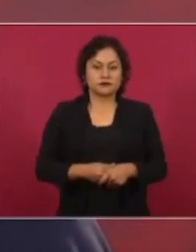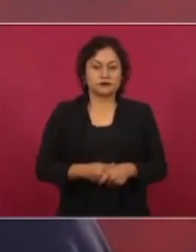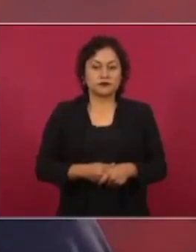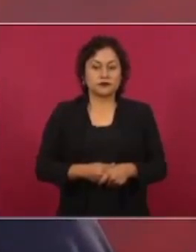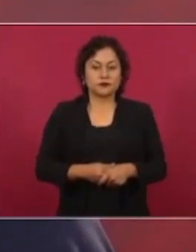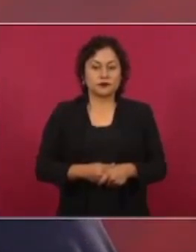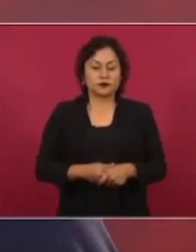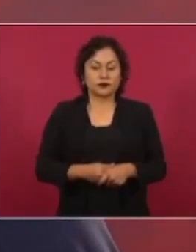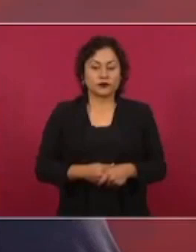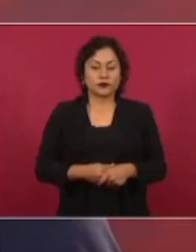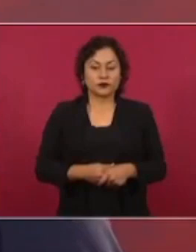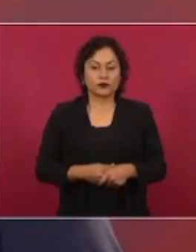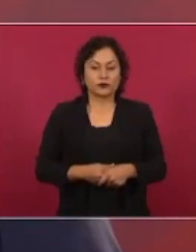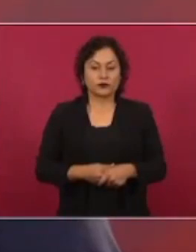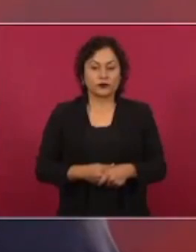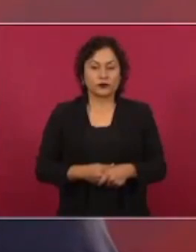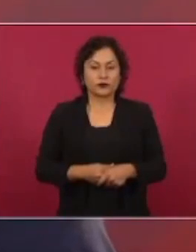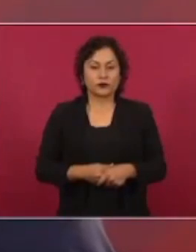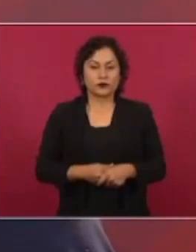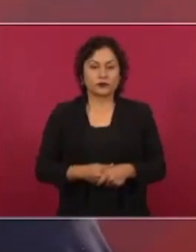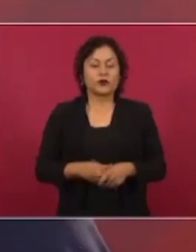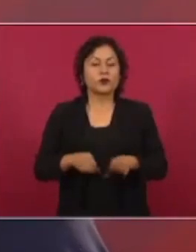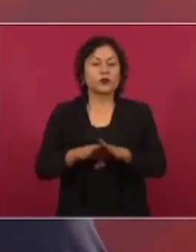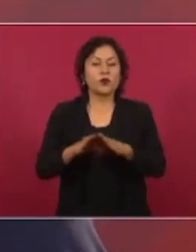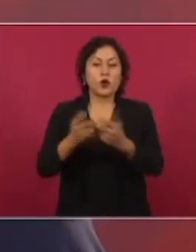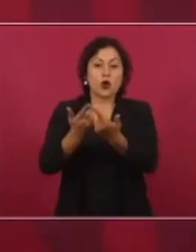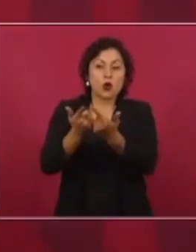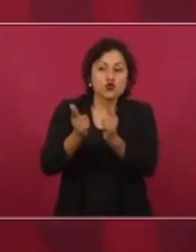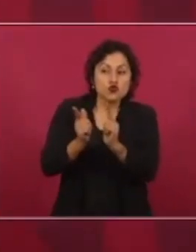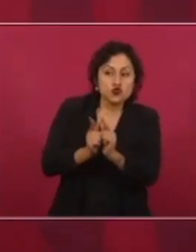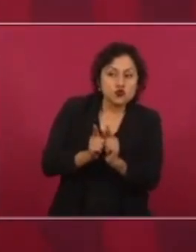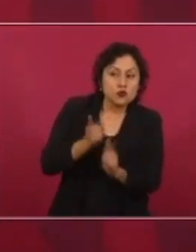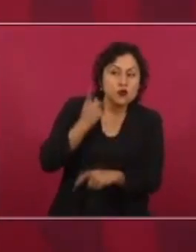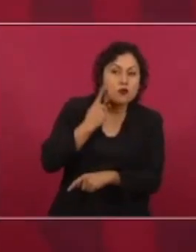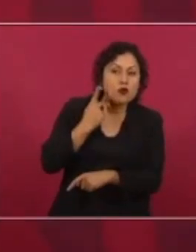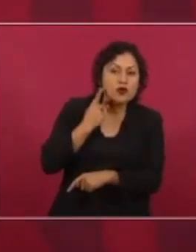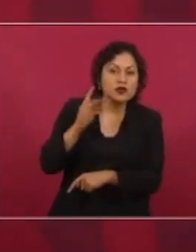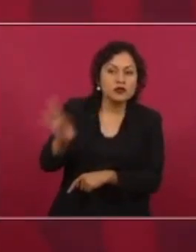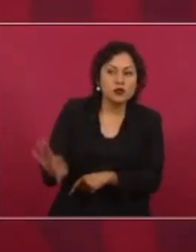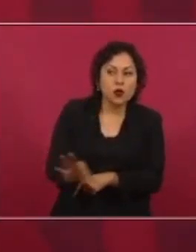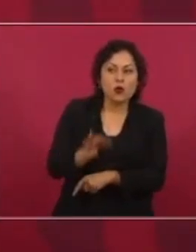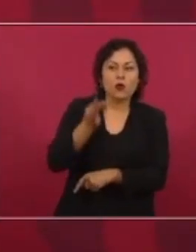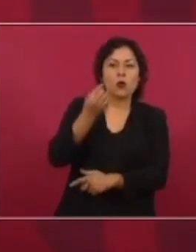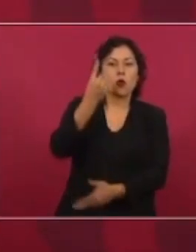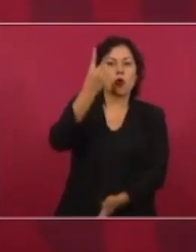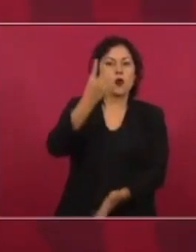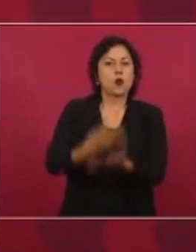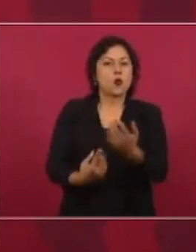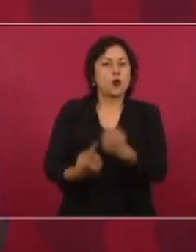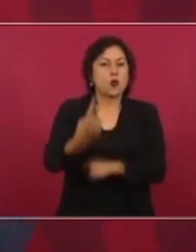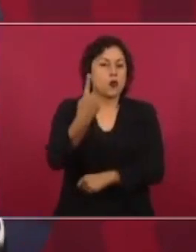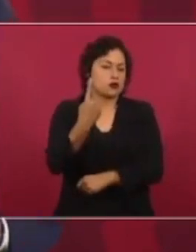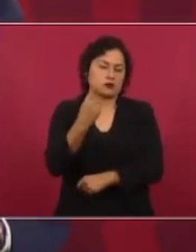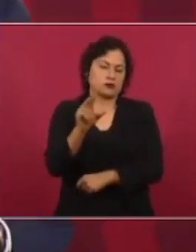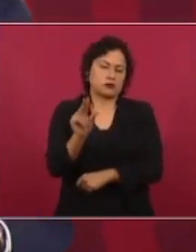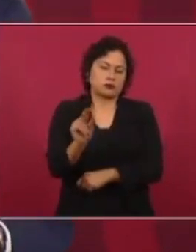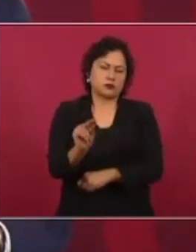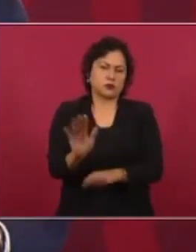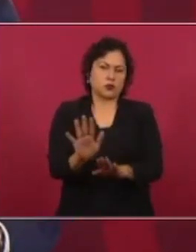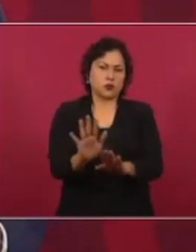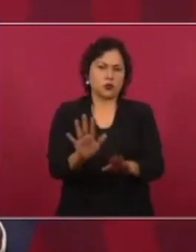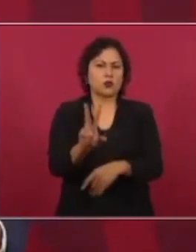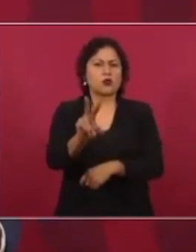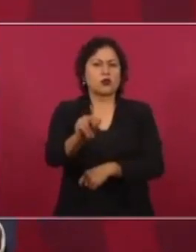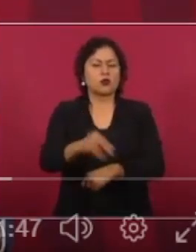imponga un partido único. Lo que queremos es que haya una auténtica, una